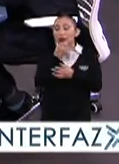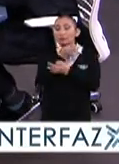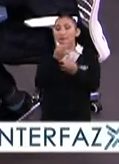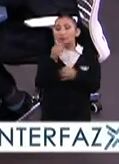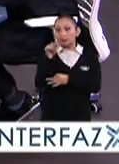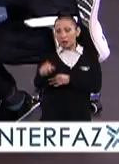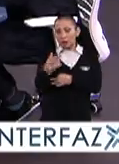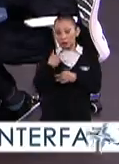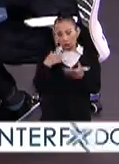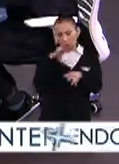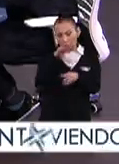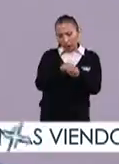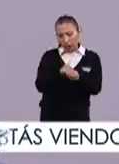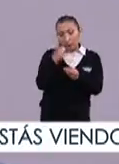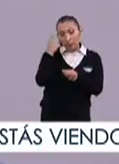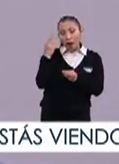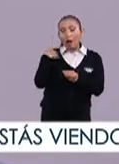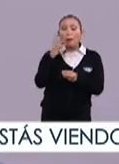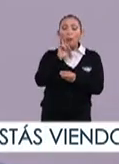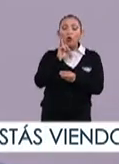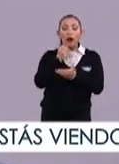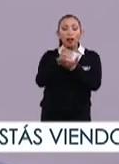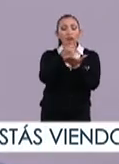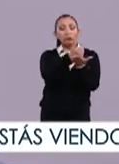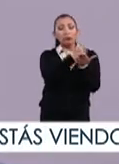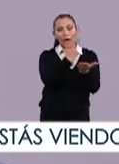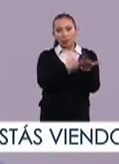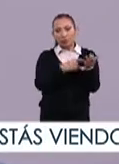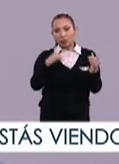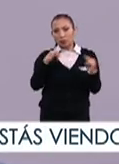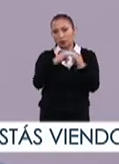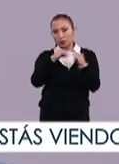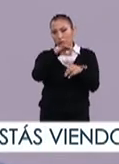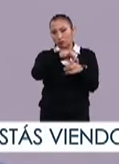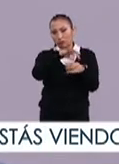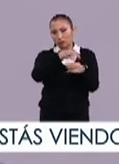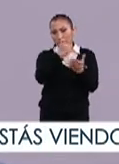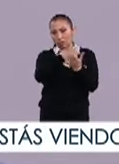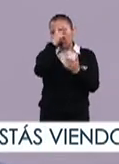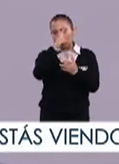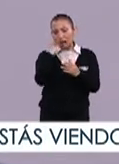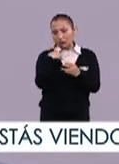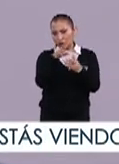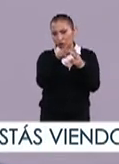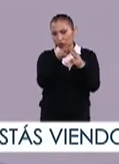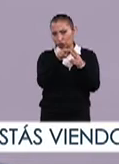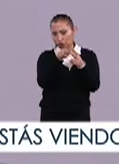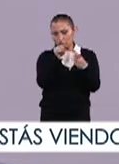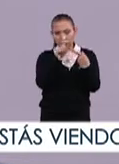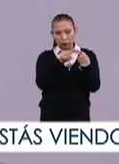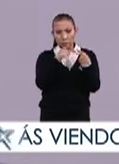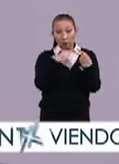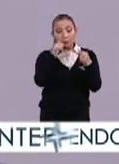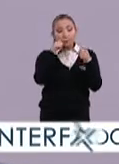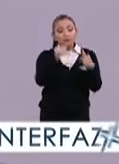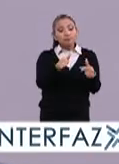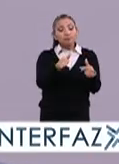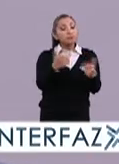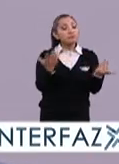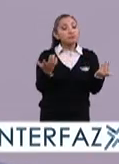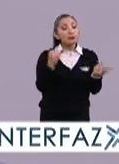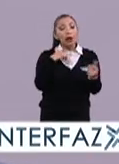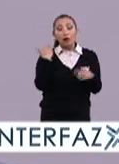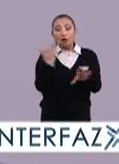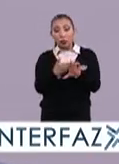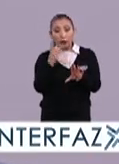la Estrategia Integral de Empoderamiento de la Mujer del Instituto Electoral de la Ciudad de México. Este protocolo tiene 2 dimensiones. Uno, la atención de